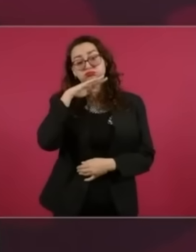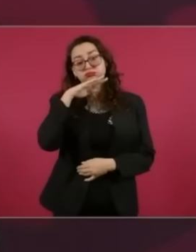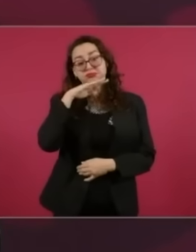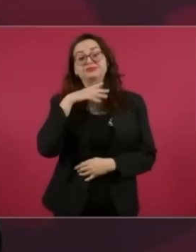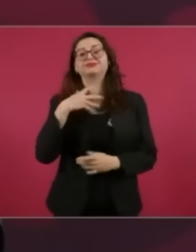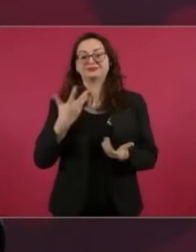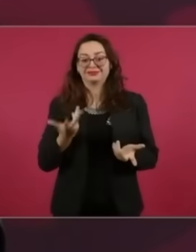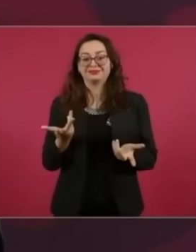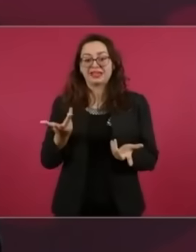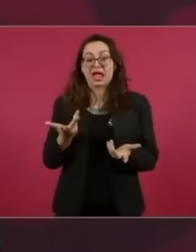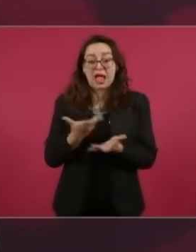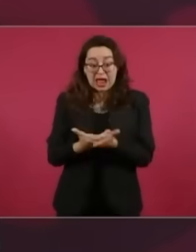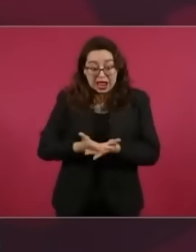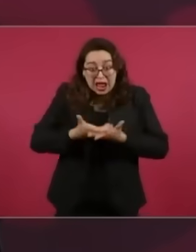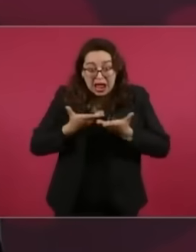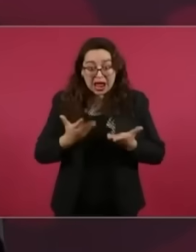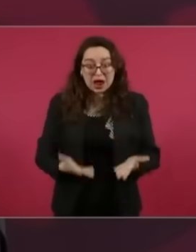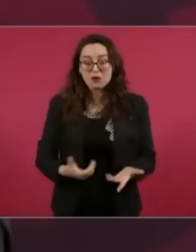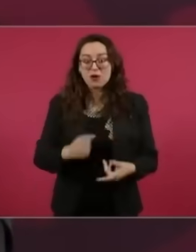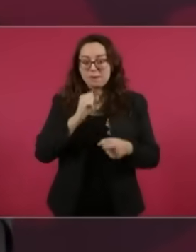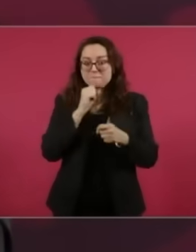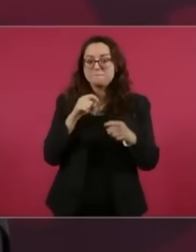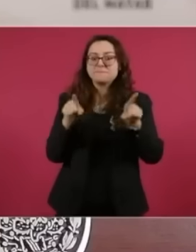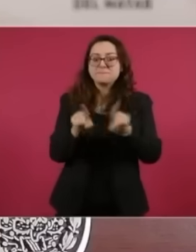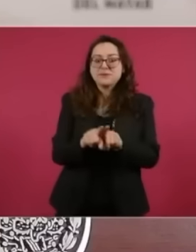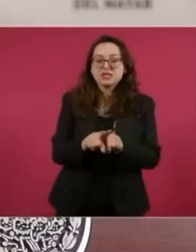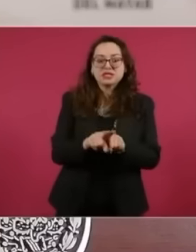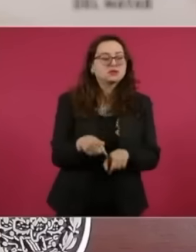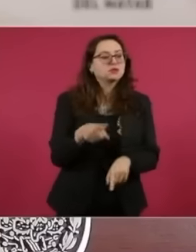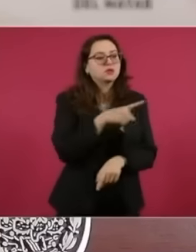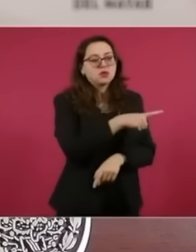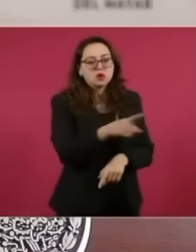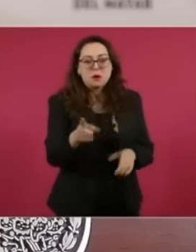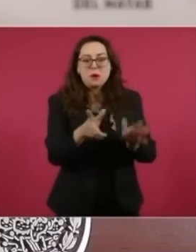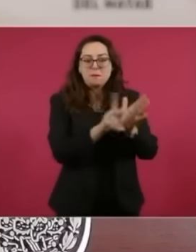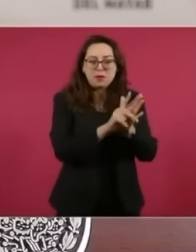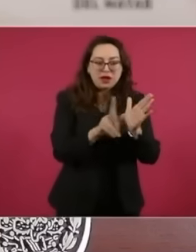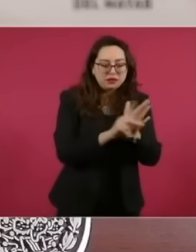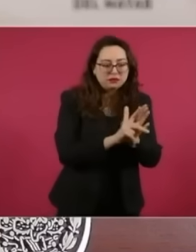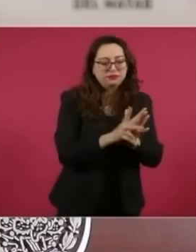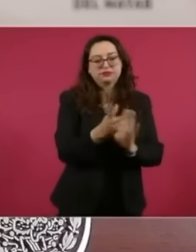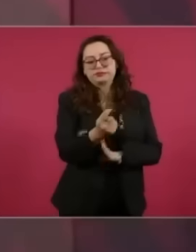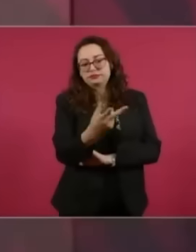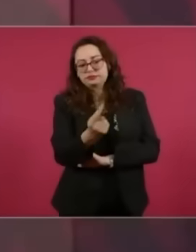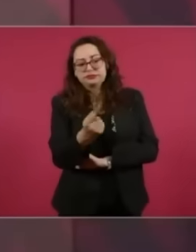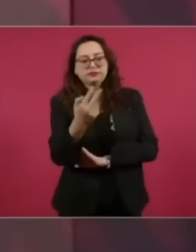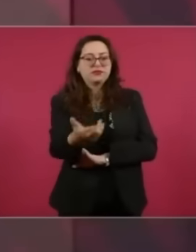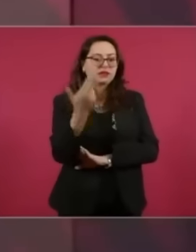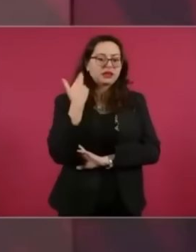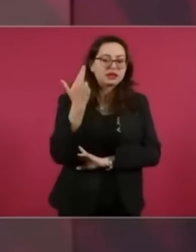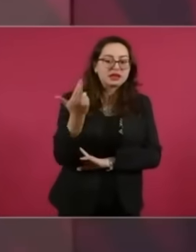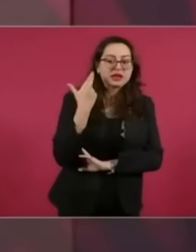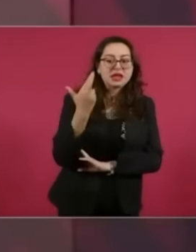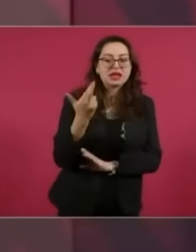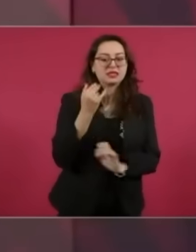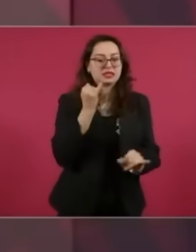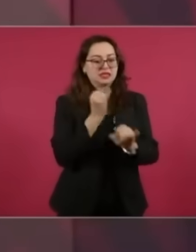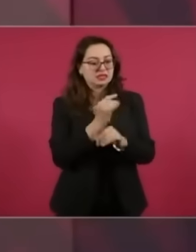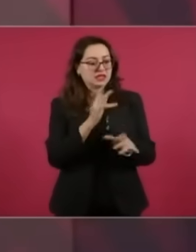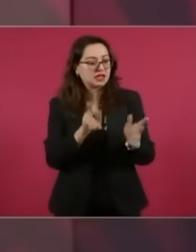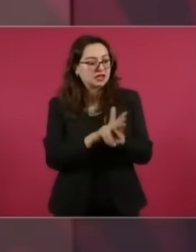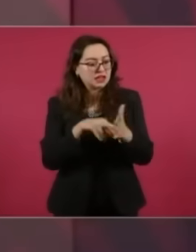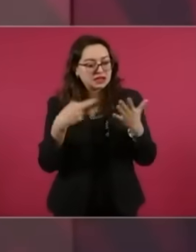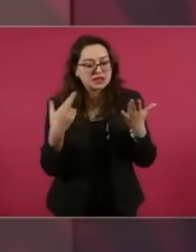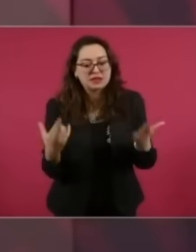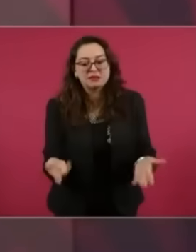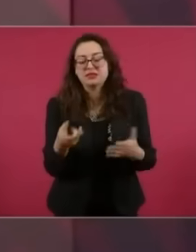son todas las televisoras todos los periódicos los programas de radio las